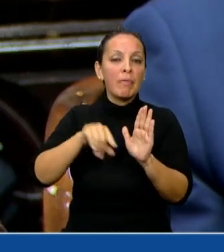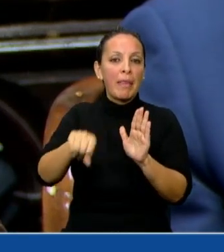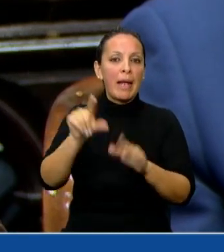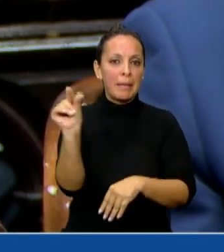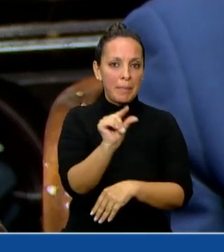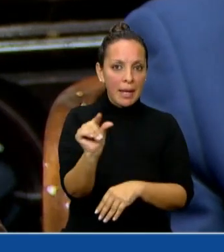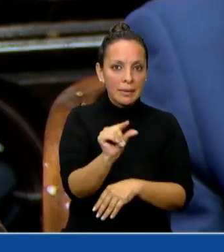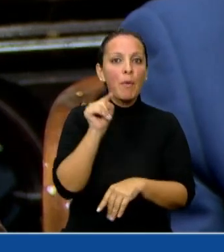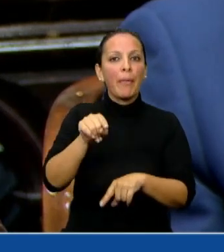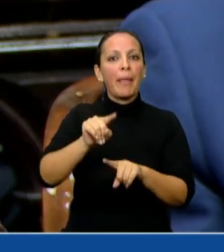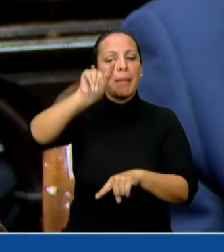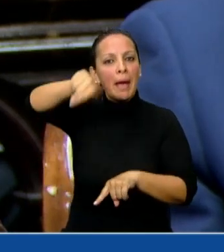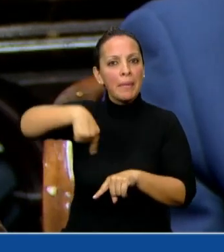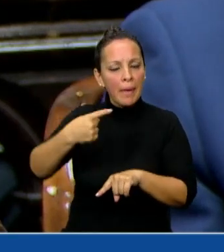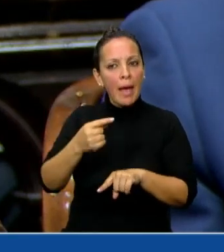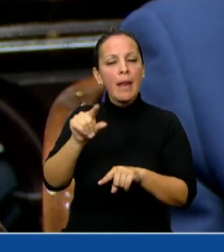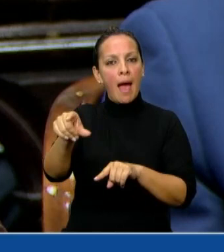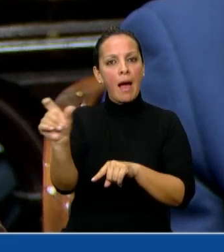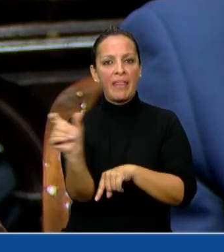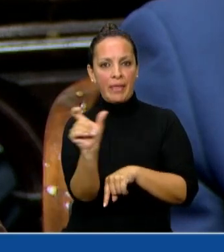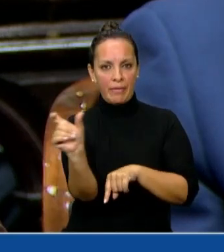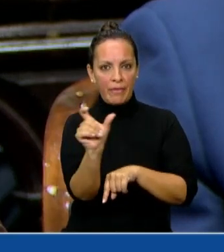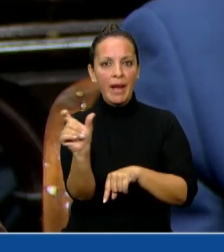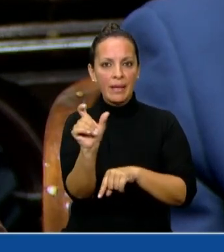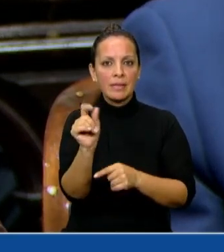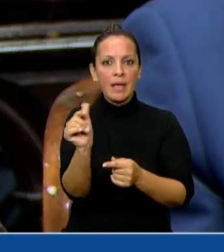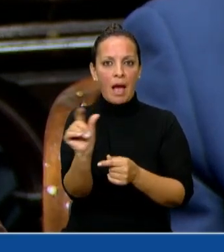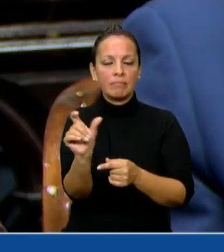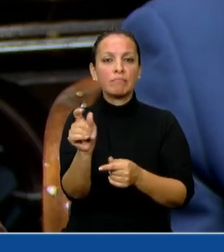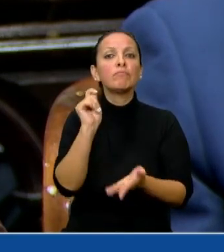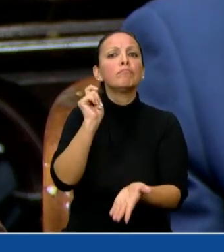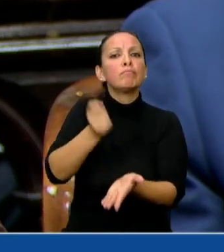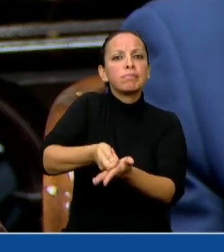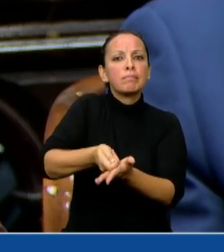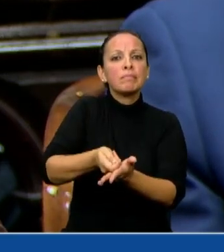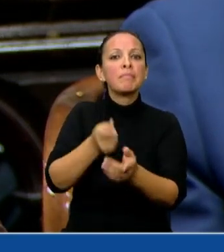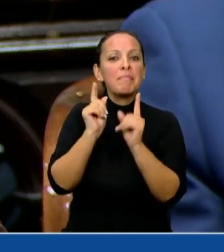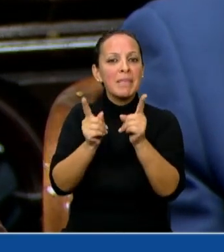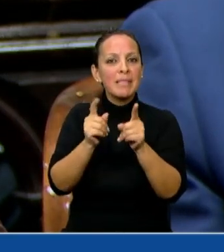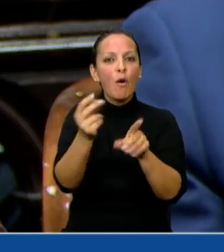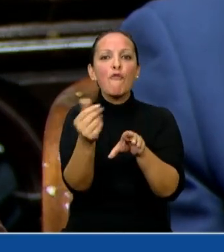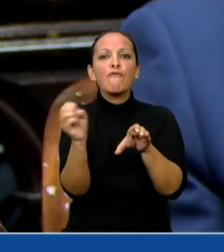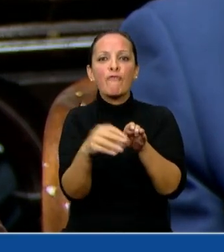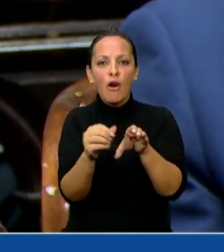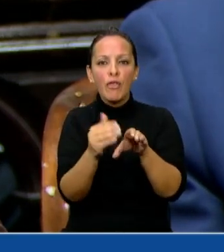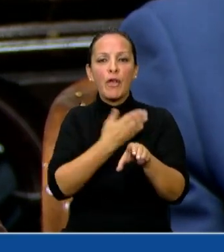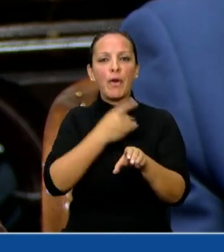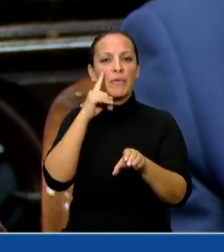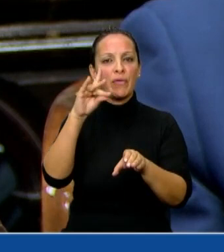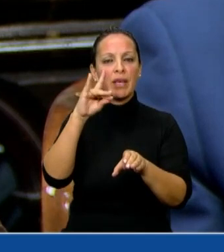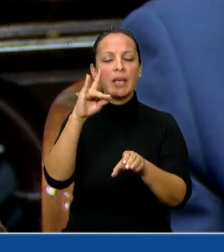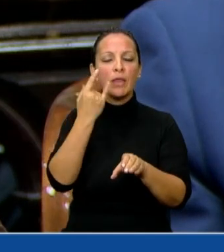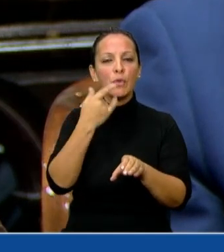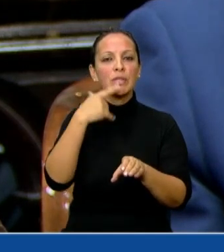crédito, dará lugar a una compensación monetaria que será cubierta por el Fondo Fiduciario.